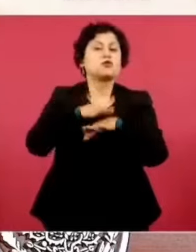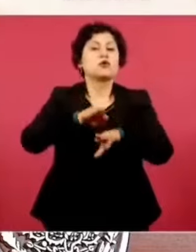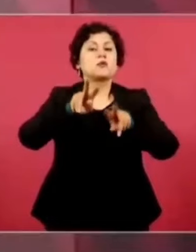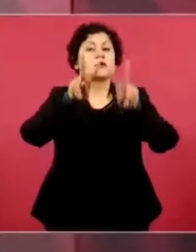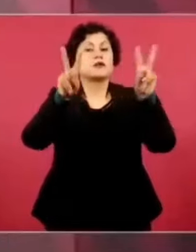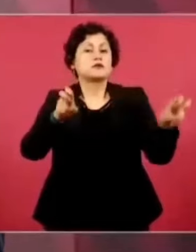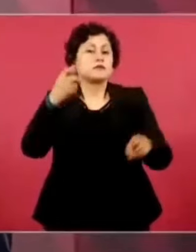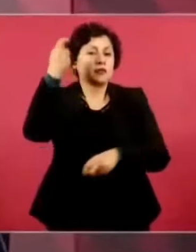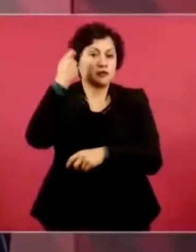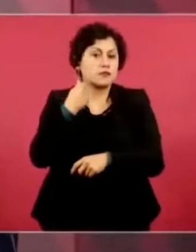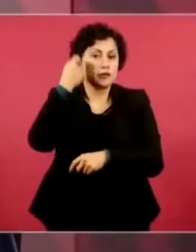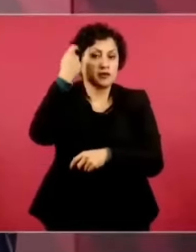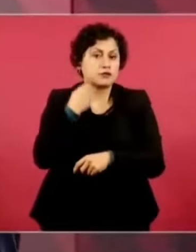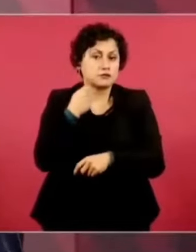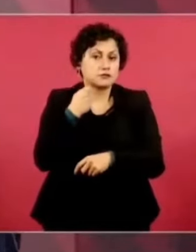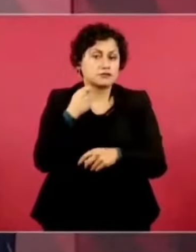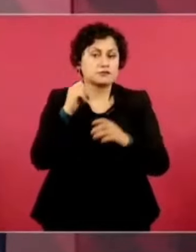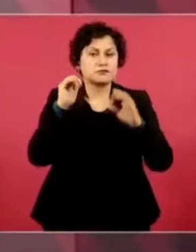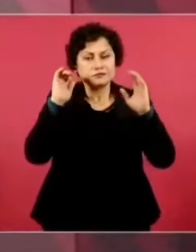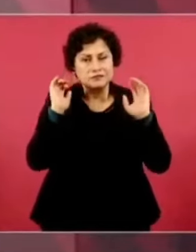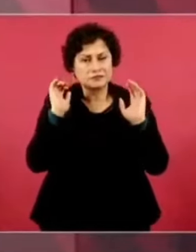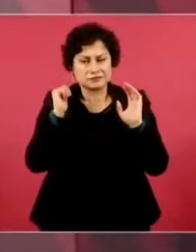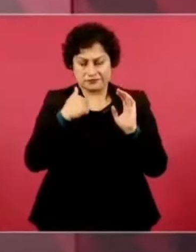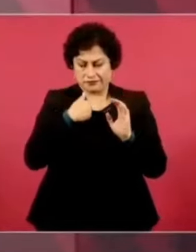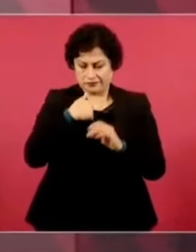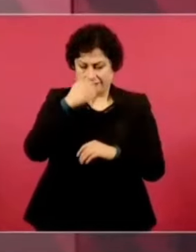Bueno, la maestra, no sé